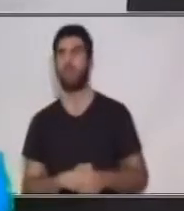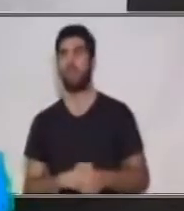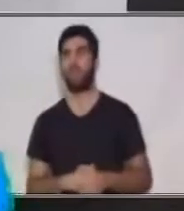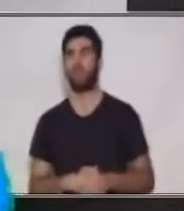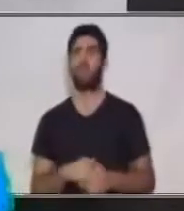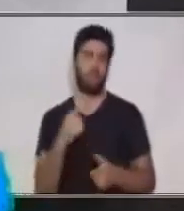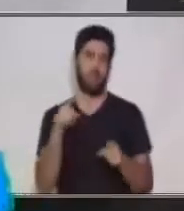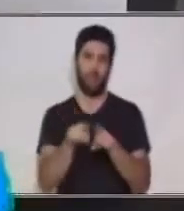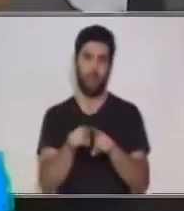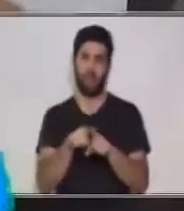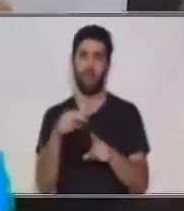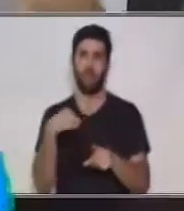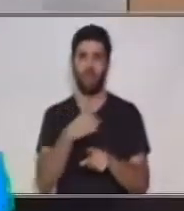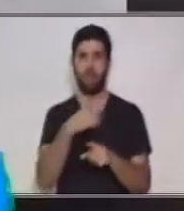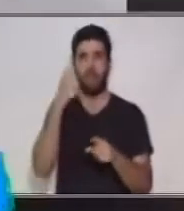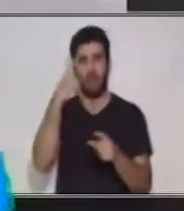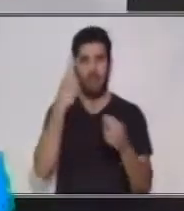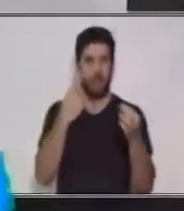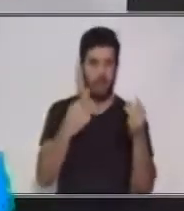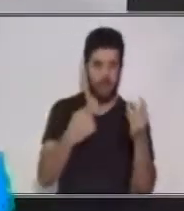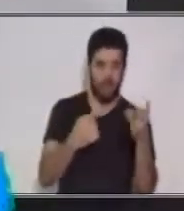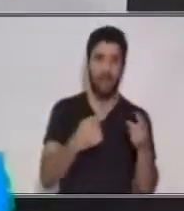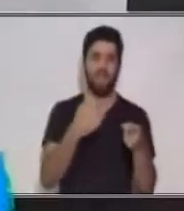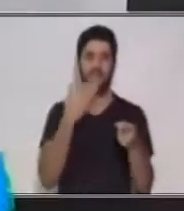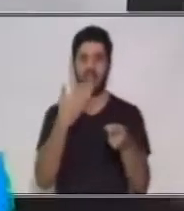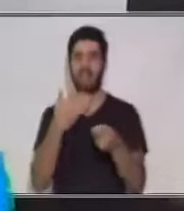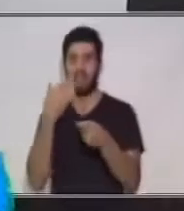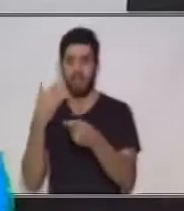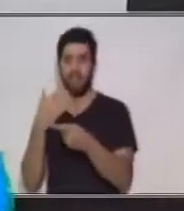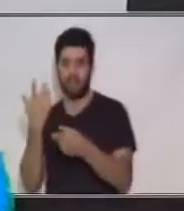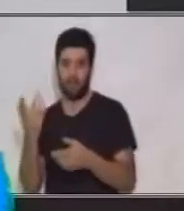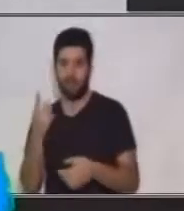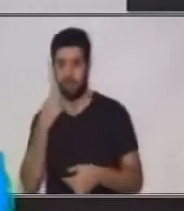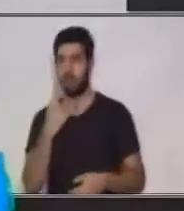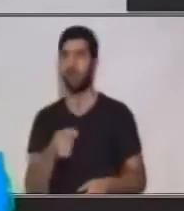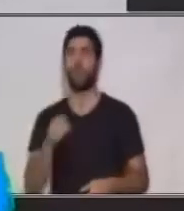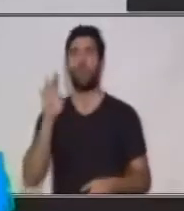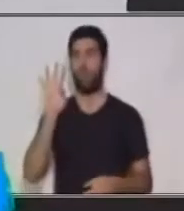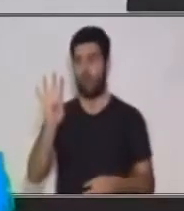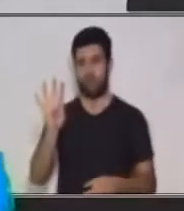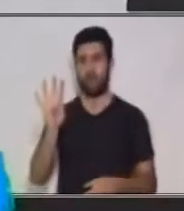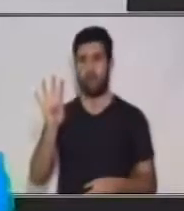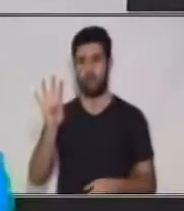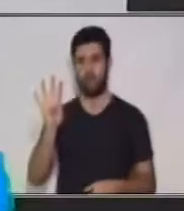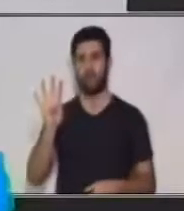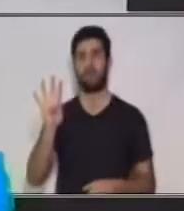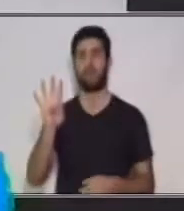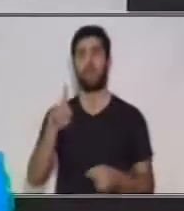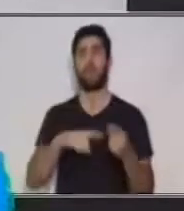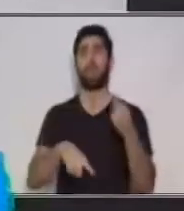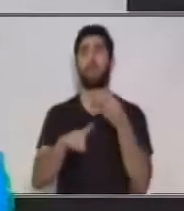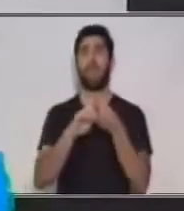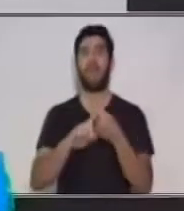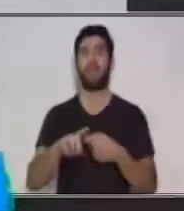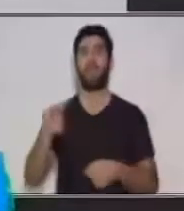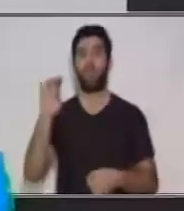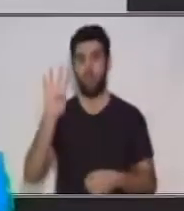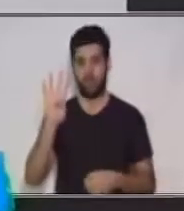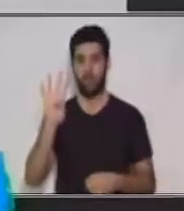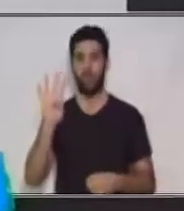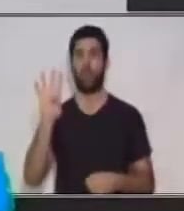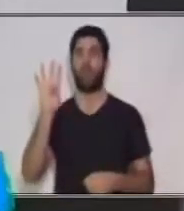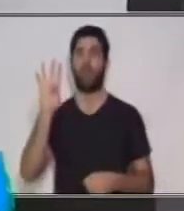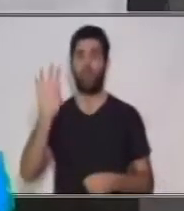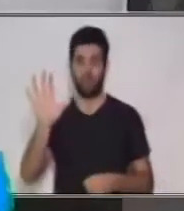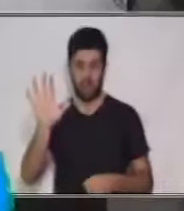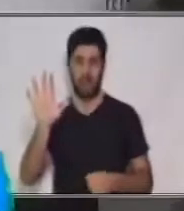cuando tenemos números tan bajitos. Entonces podemos decir 4, ponemos los 4 de inicio y le sumamos otros 4, entonces